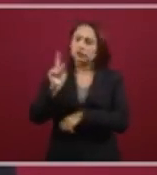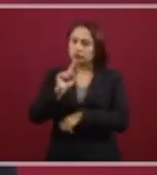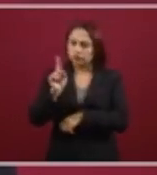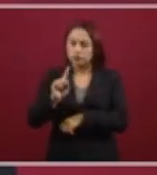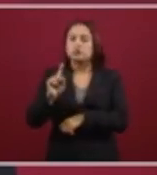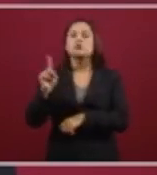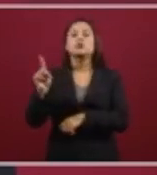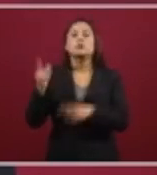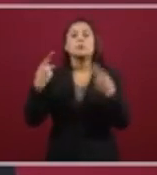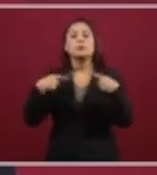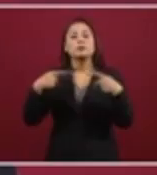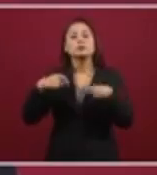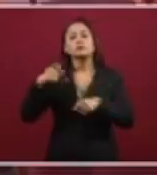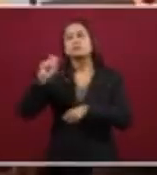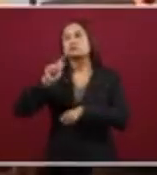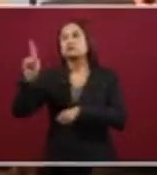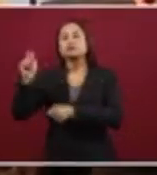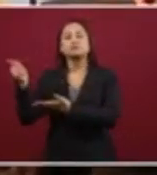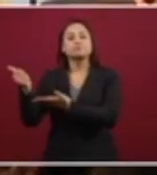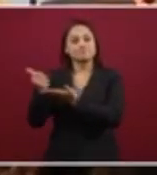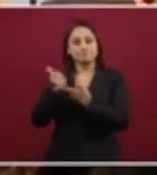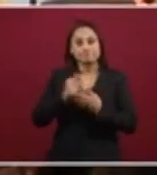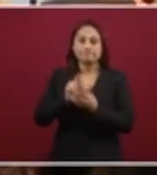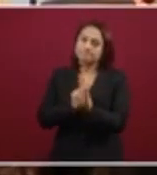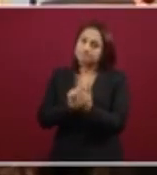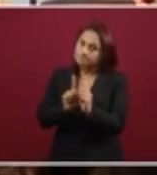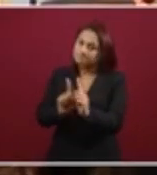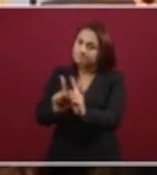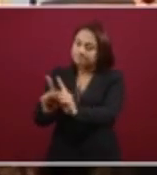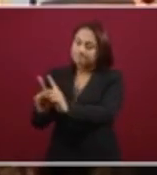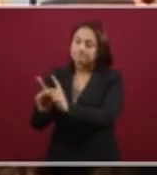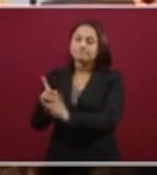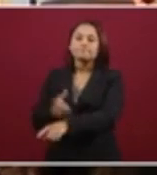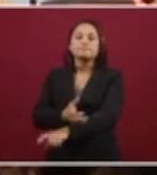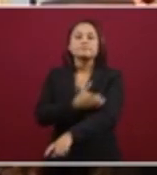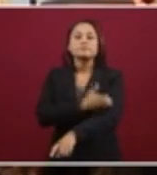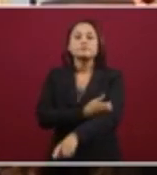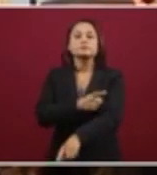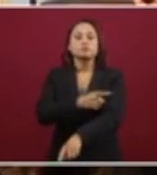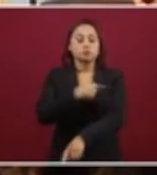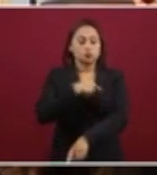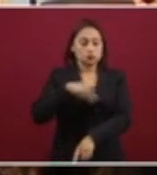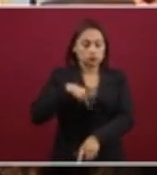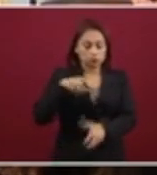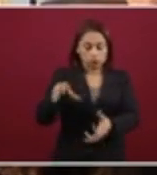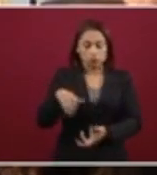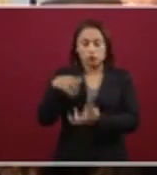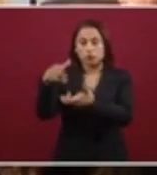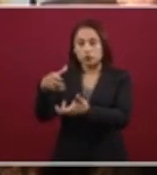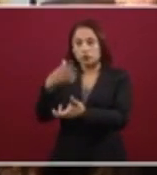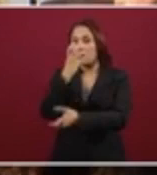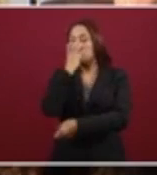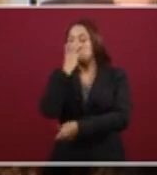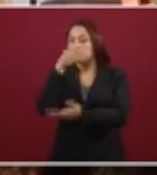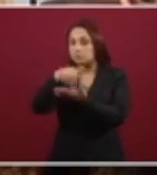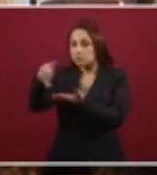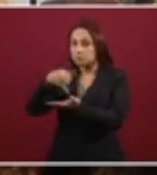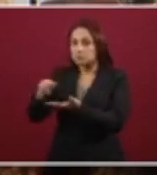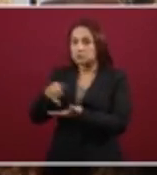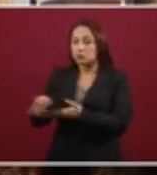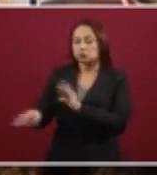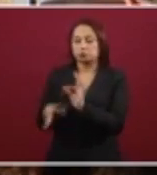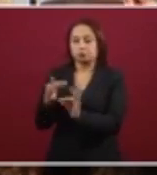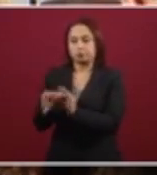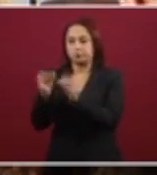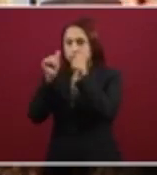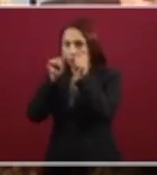técnico sencillo para que podamos garantizar el beneficio del fertilizante y ojalá esto se refleje, como anticipamos, en la